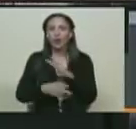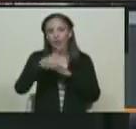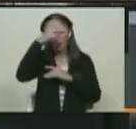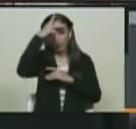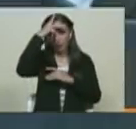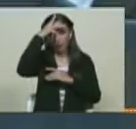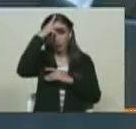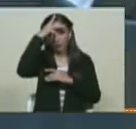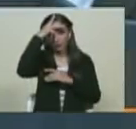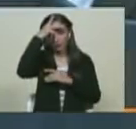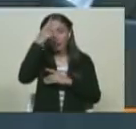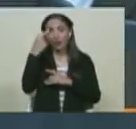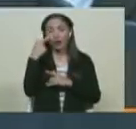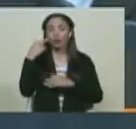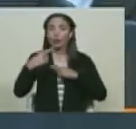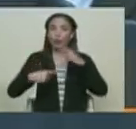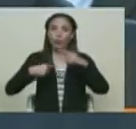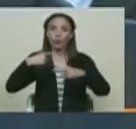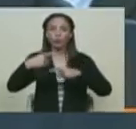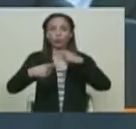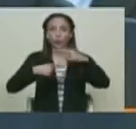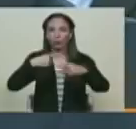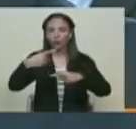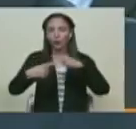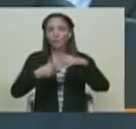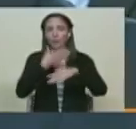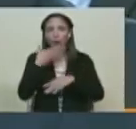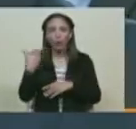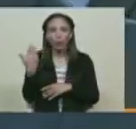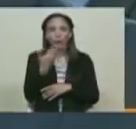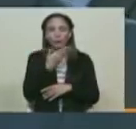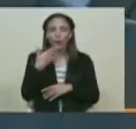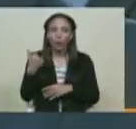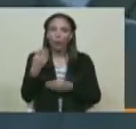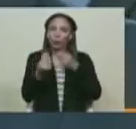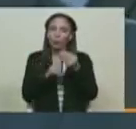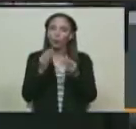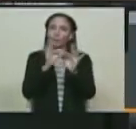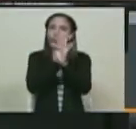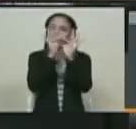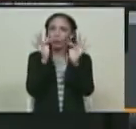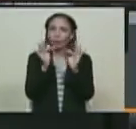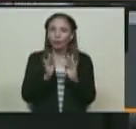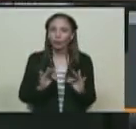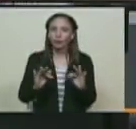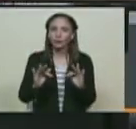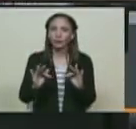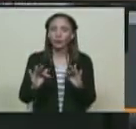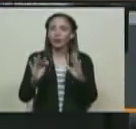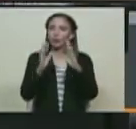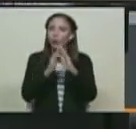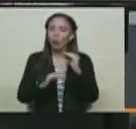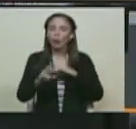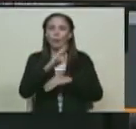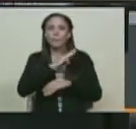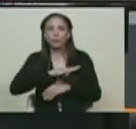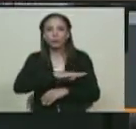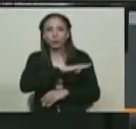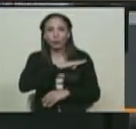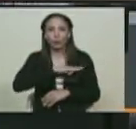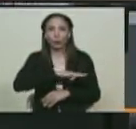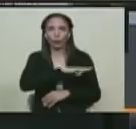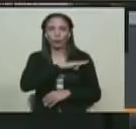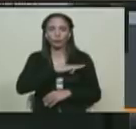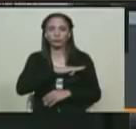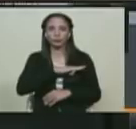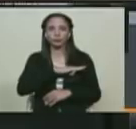tiene que ser cada vez más el gran articulador de todas las misiones,